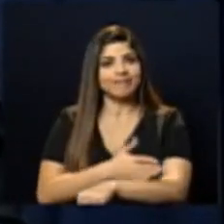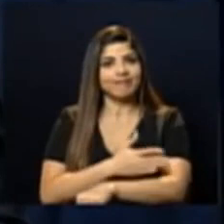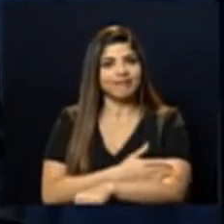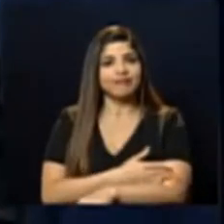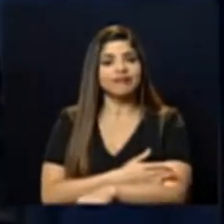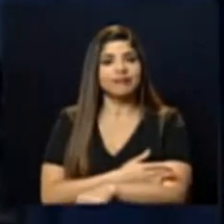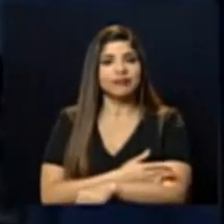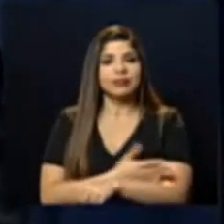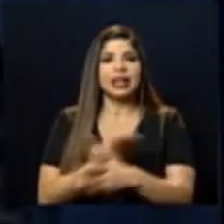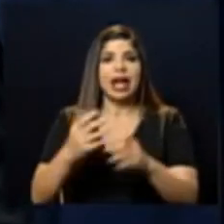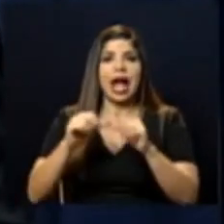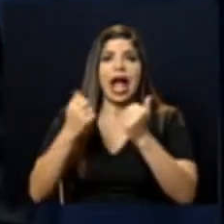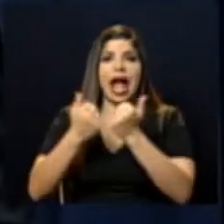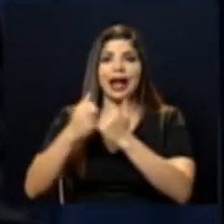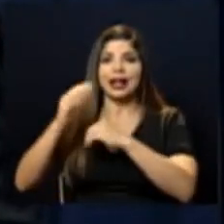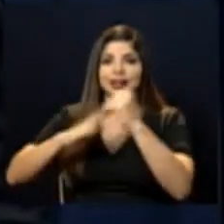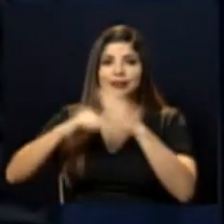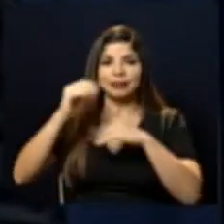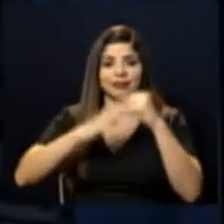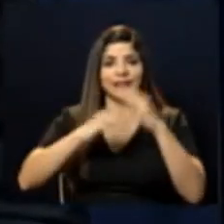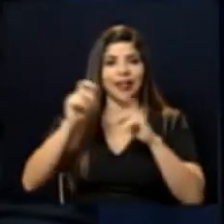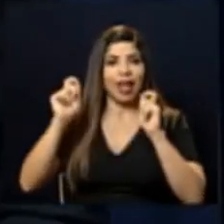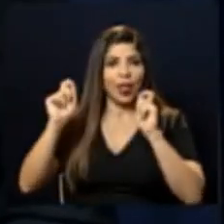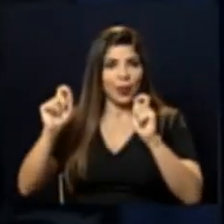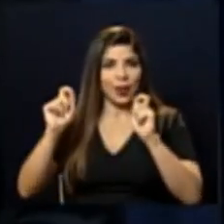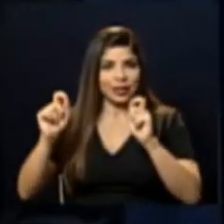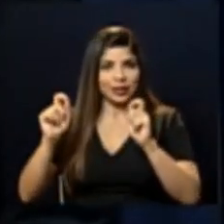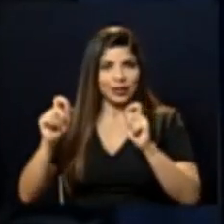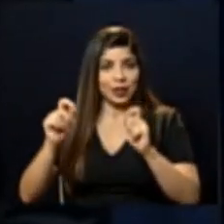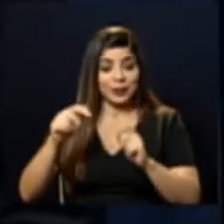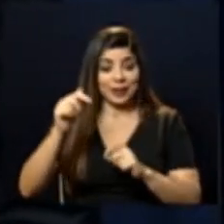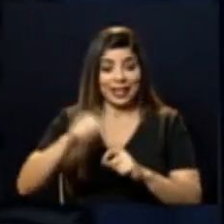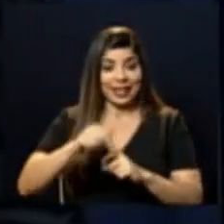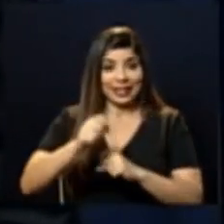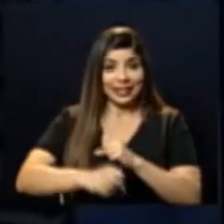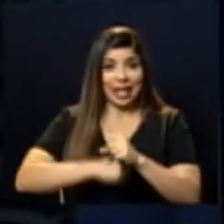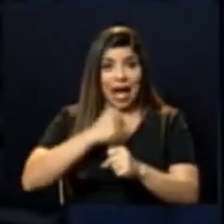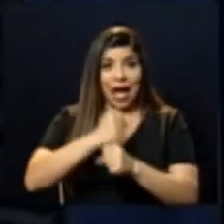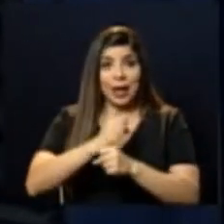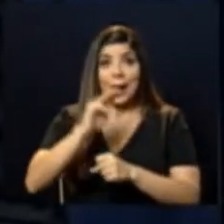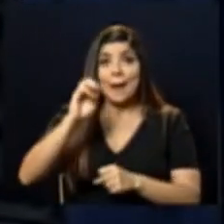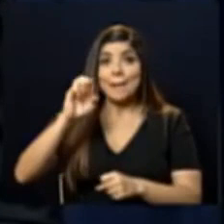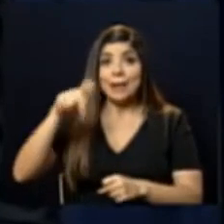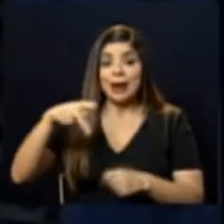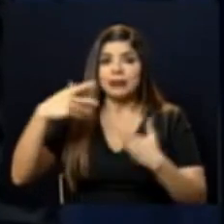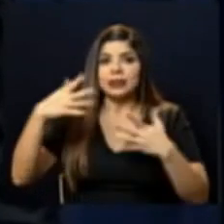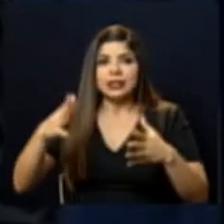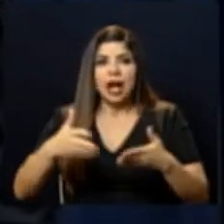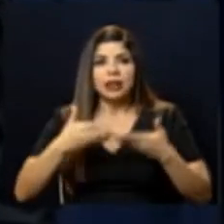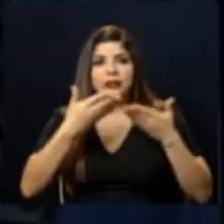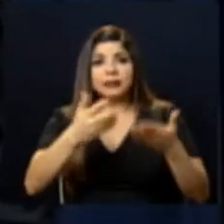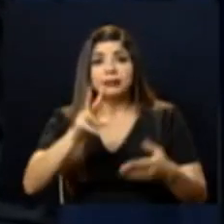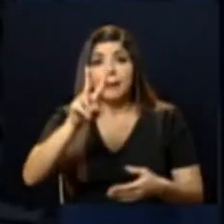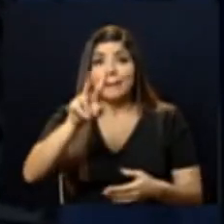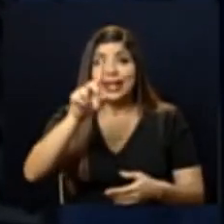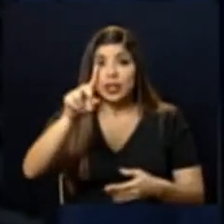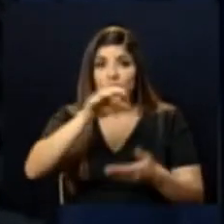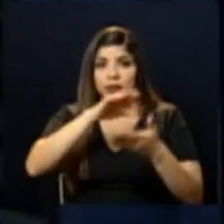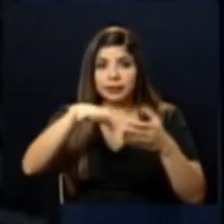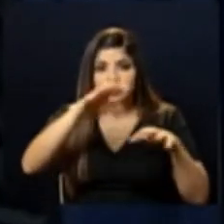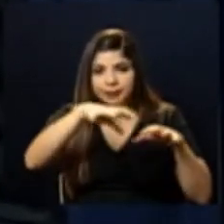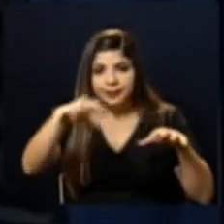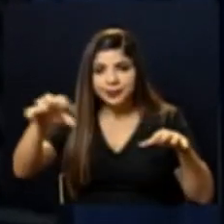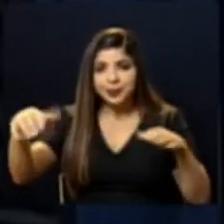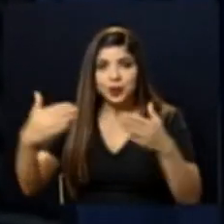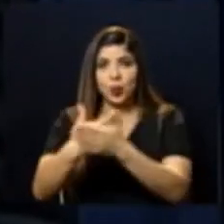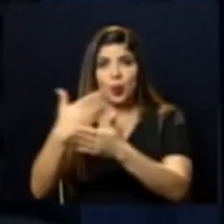sustantivas en infraestructura educativa. Este año, el MEP ha entregado 21 centros educativos